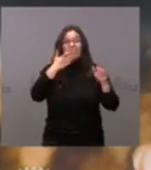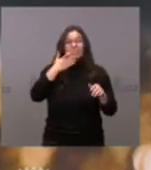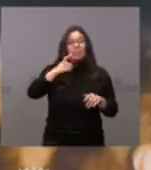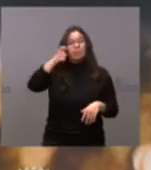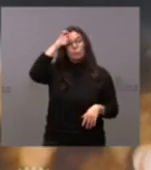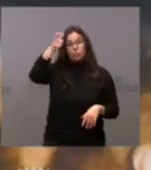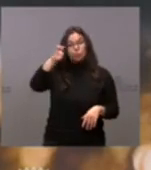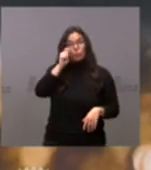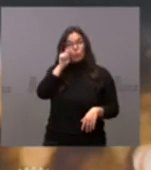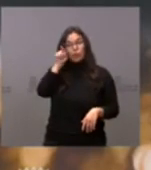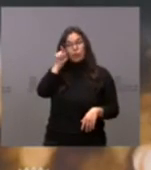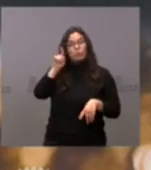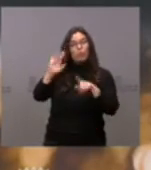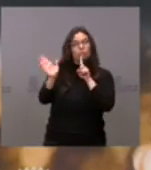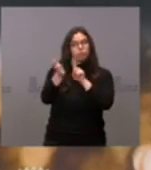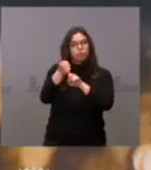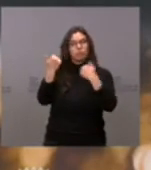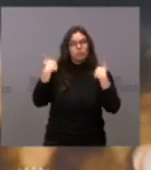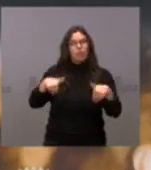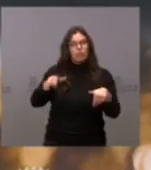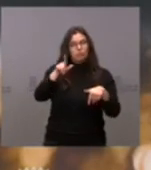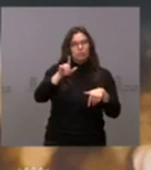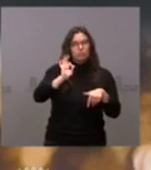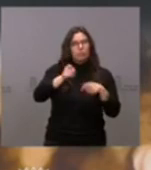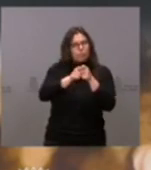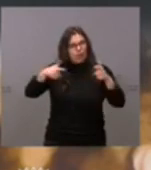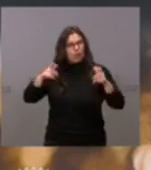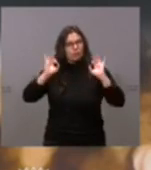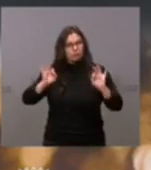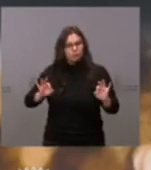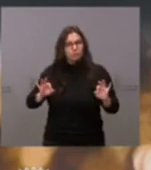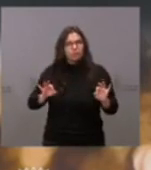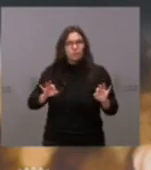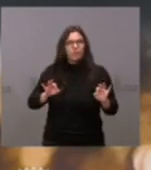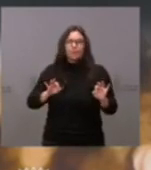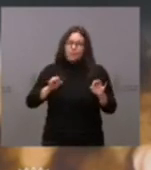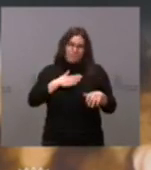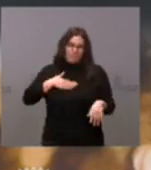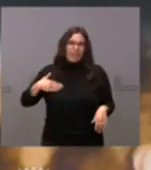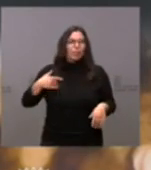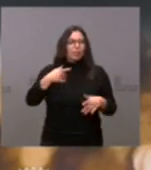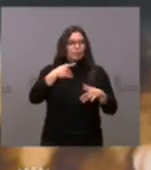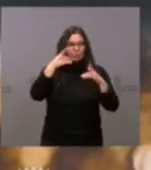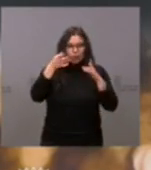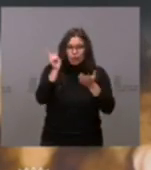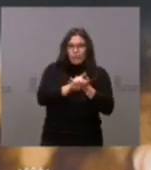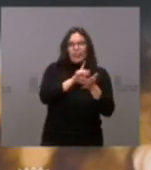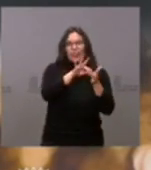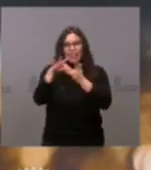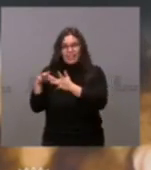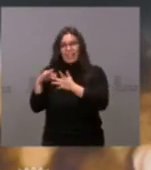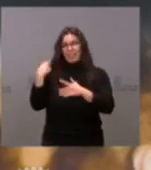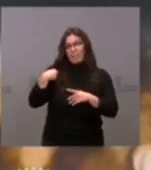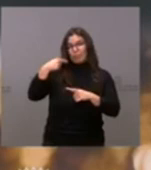es verdad con un fuerte incremento vamos a volver a ser líderes según el instituto nacional